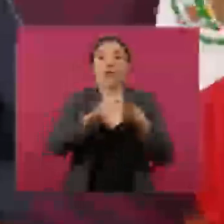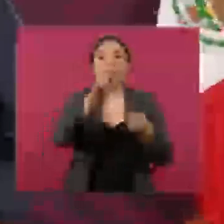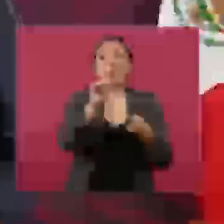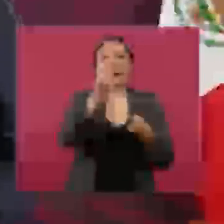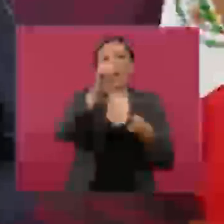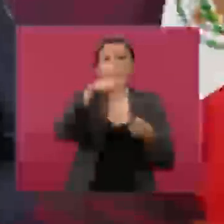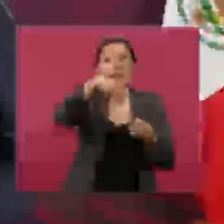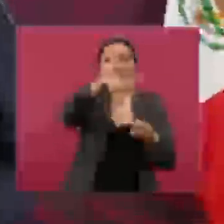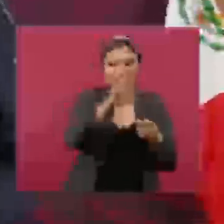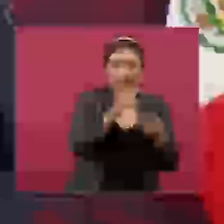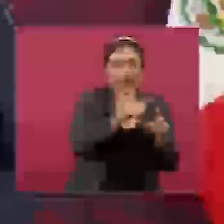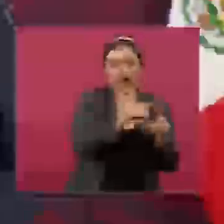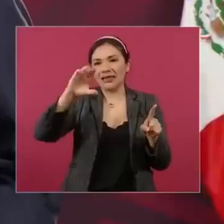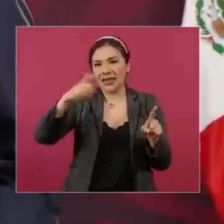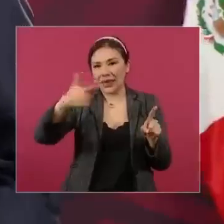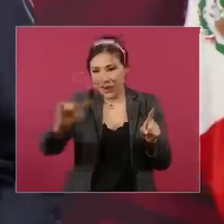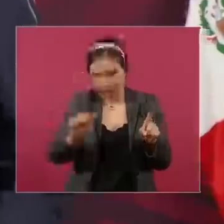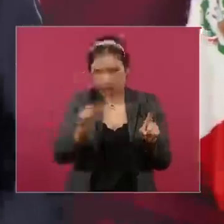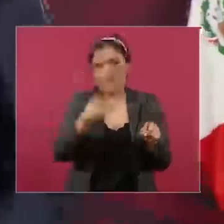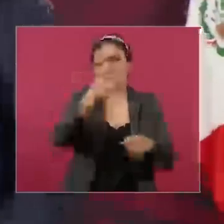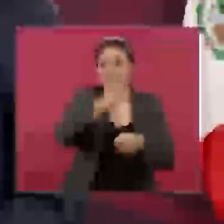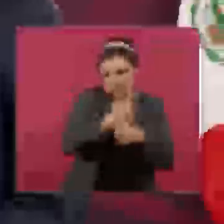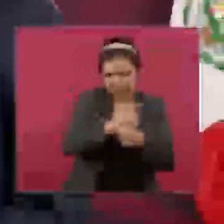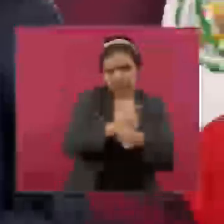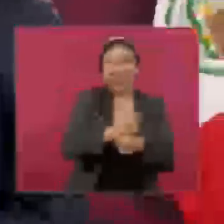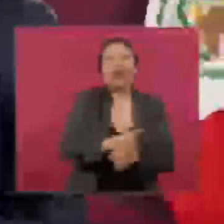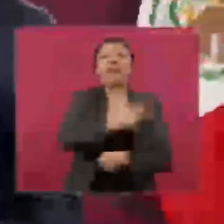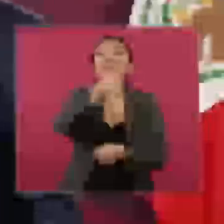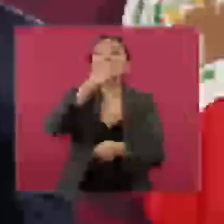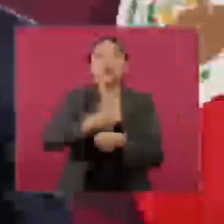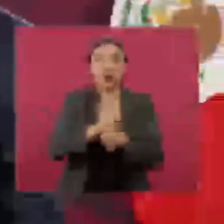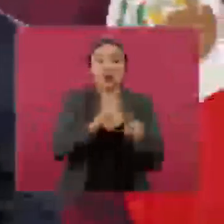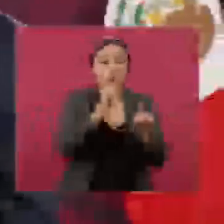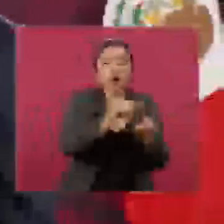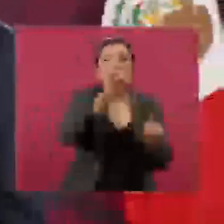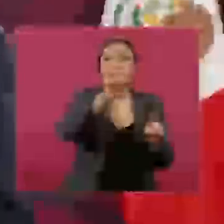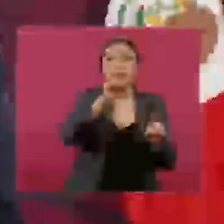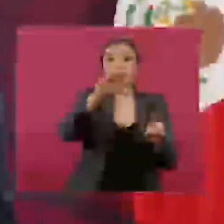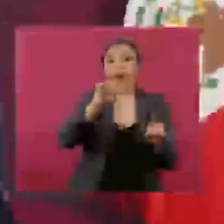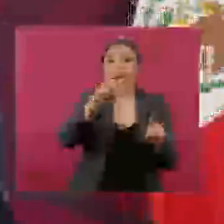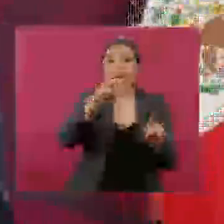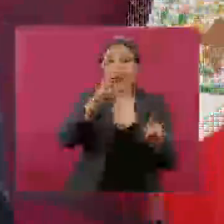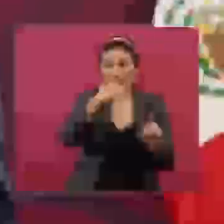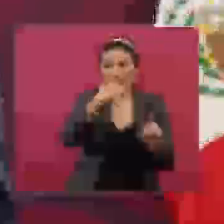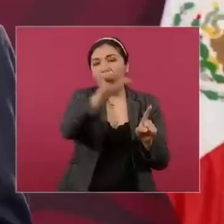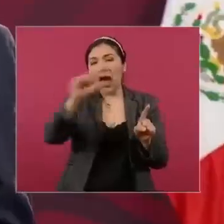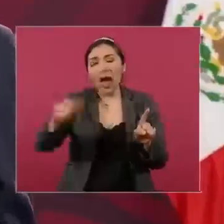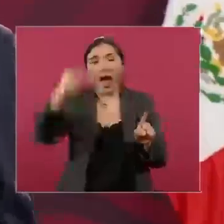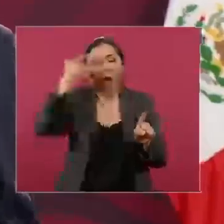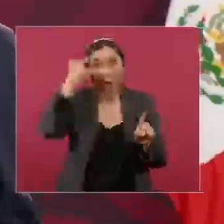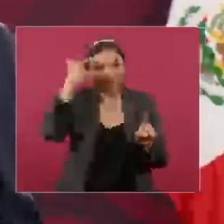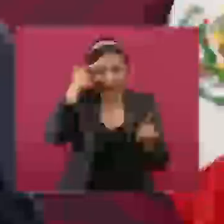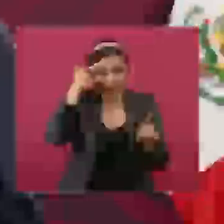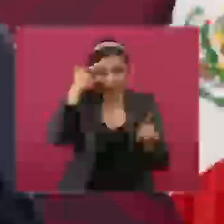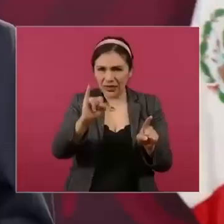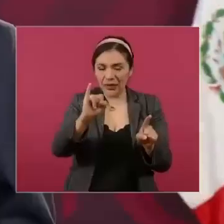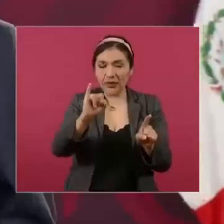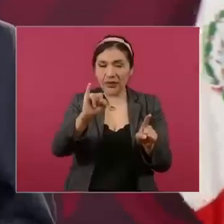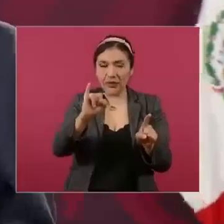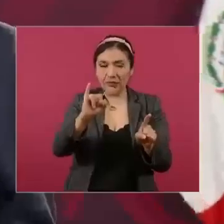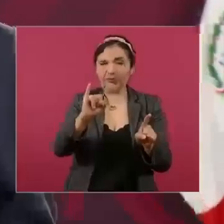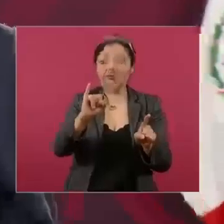Palenque-Escárcega, tramo 1, tramo 2, Escárcega, Campeche,